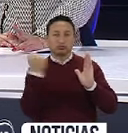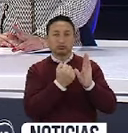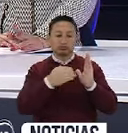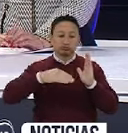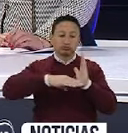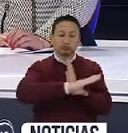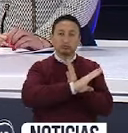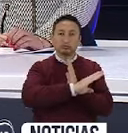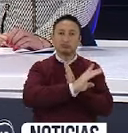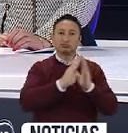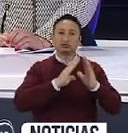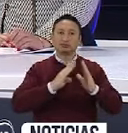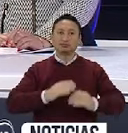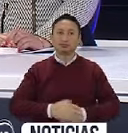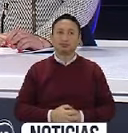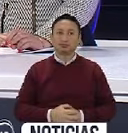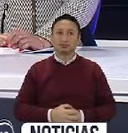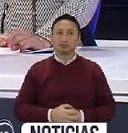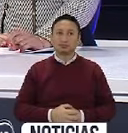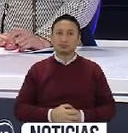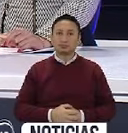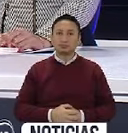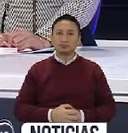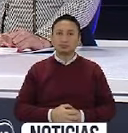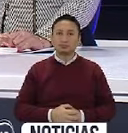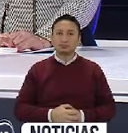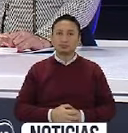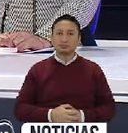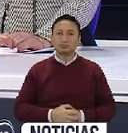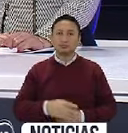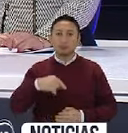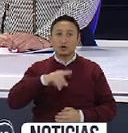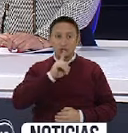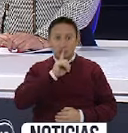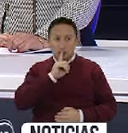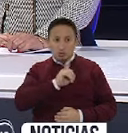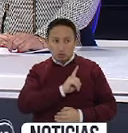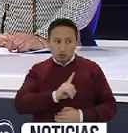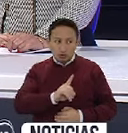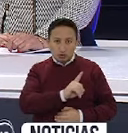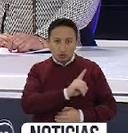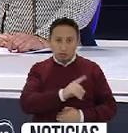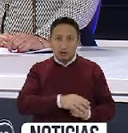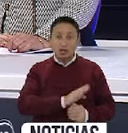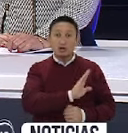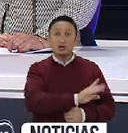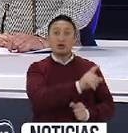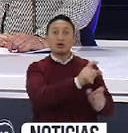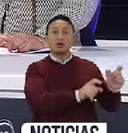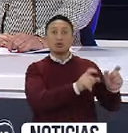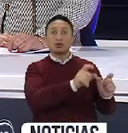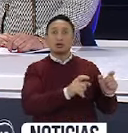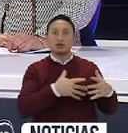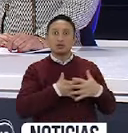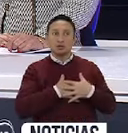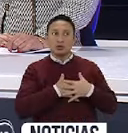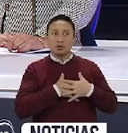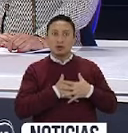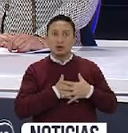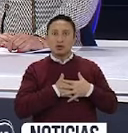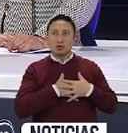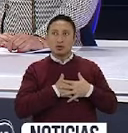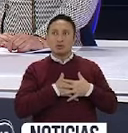permitió ingresar a una vivienda. Con precisión, se movieron por el lugar, mientras los moradores, aterrados,